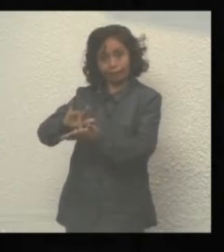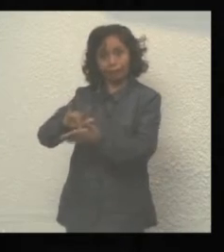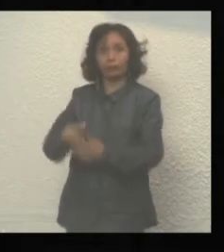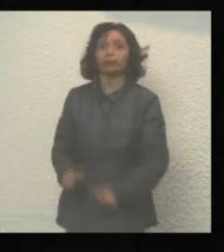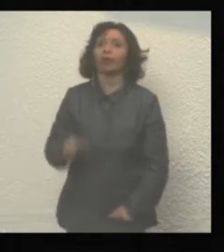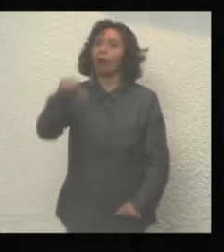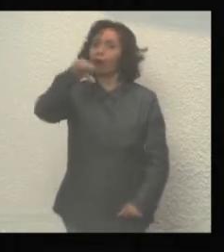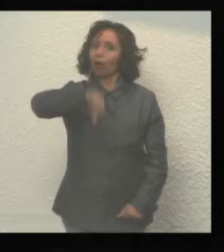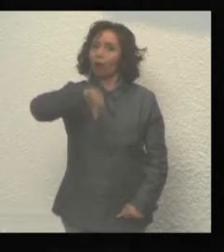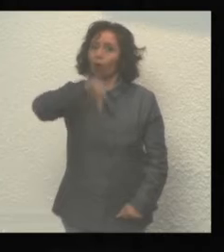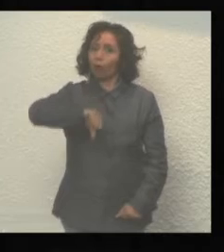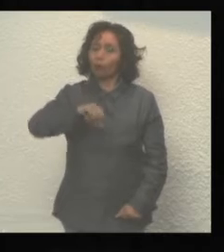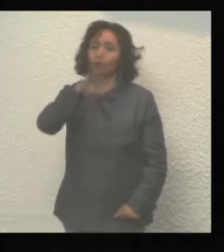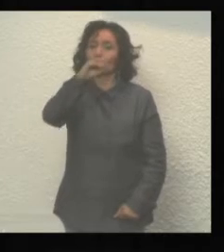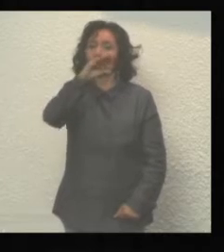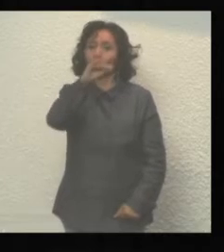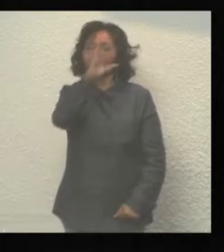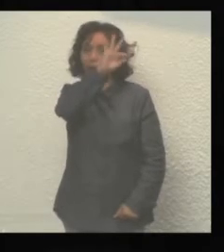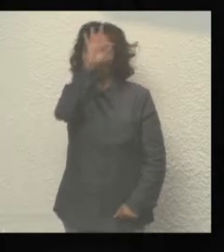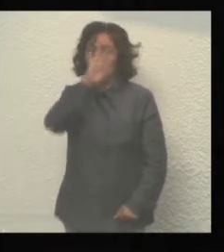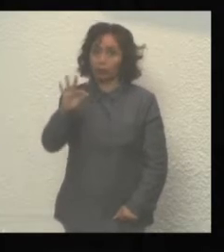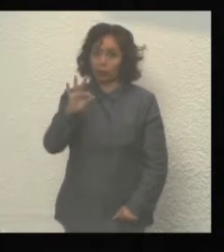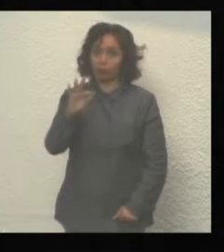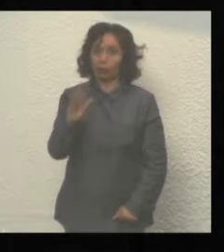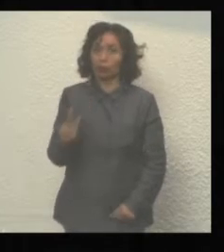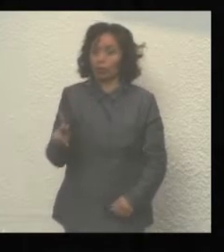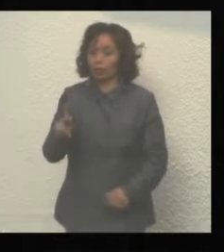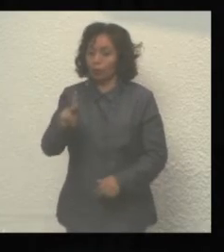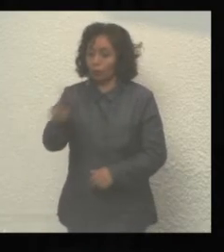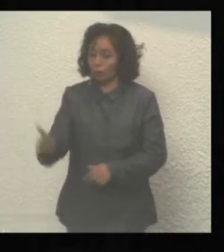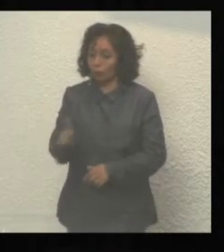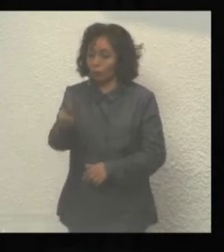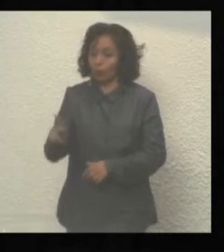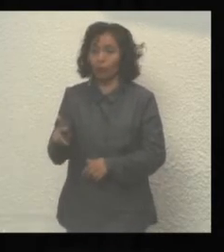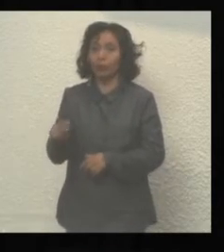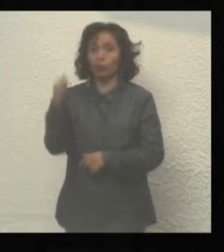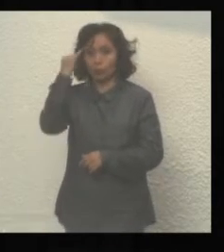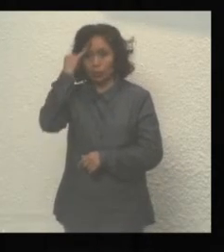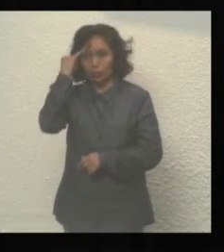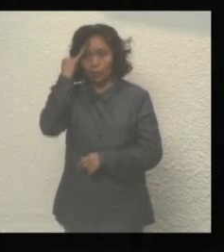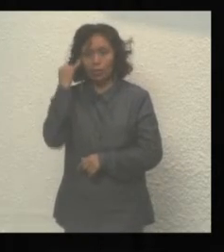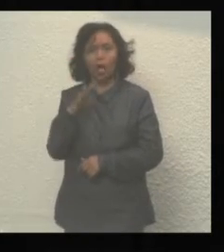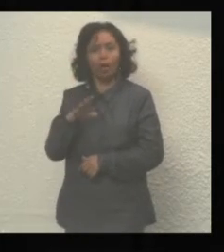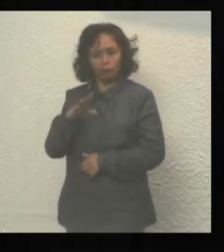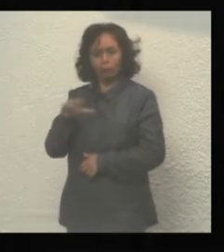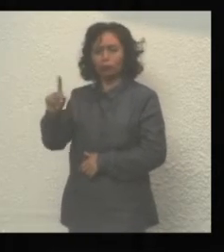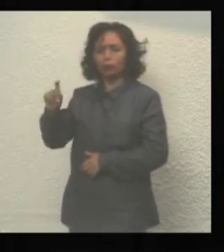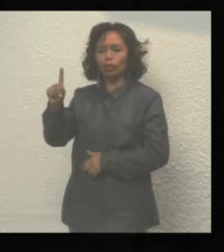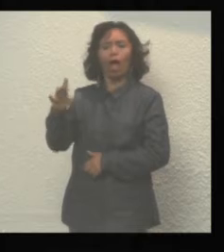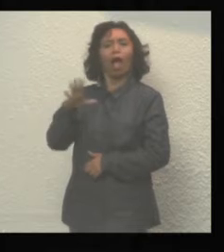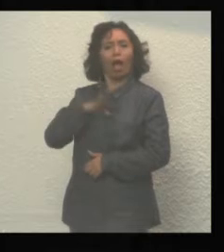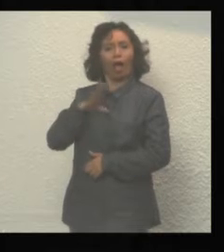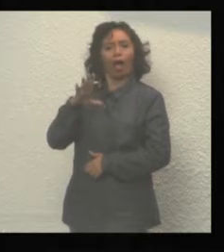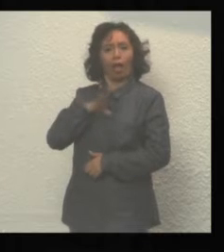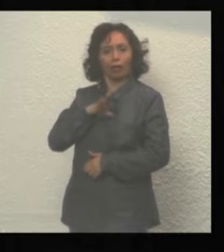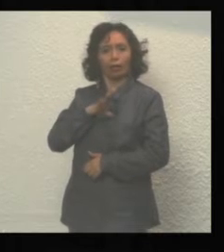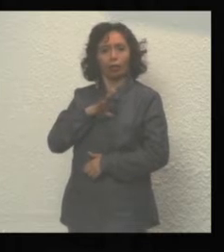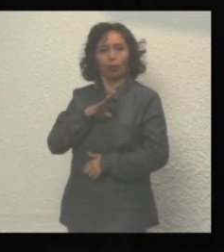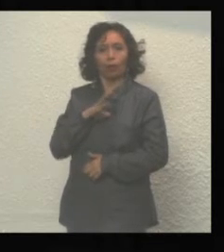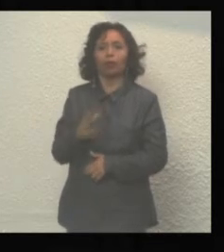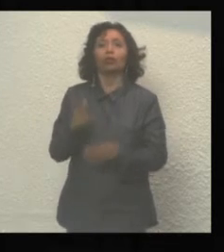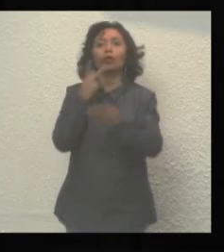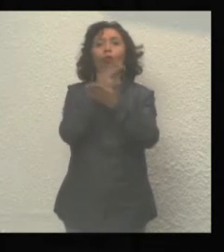Hoy, el 90% de las zonas rurales del estado tienen agua potable. A través del